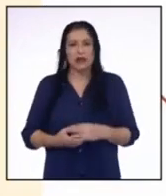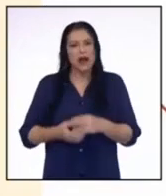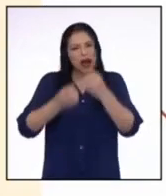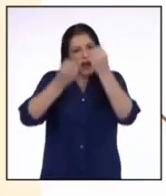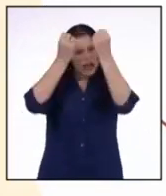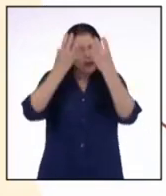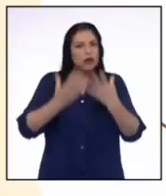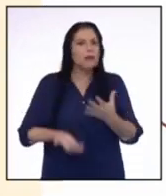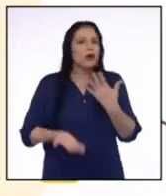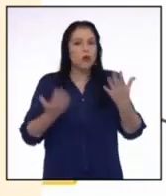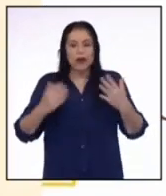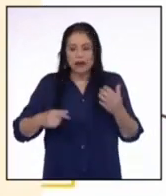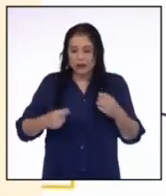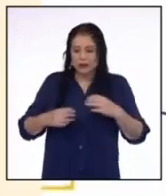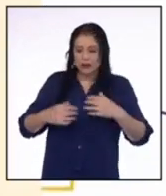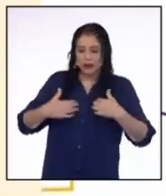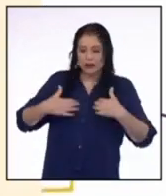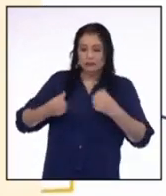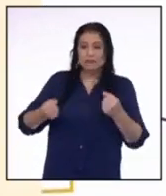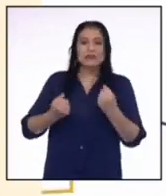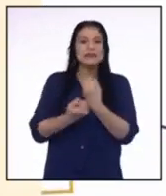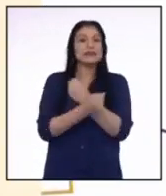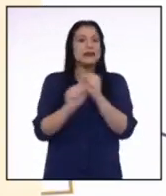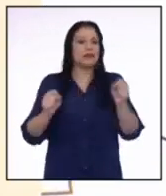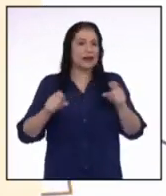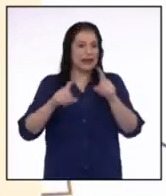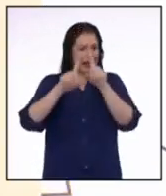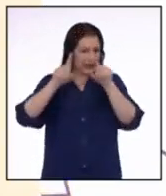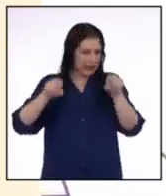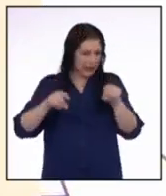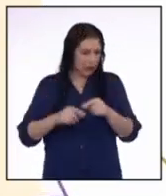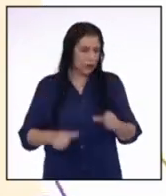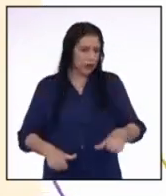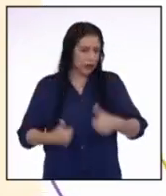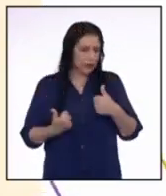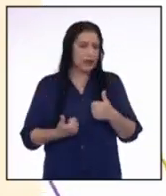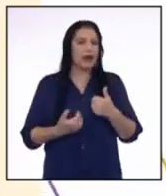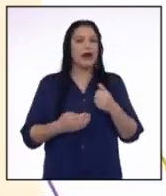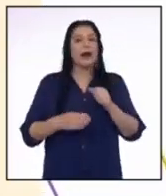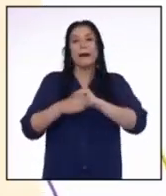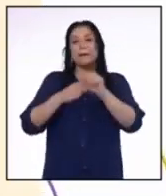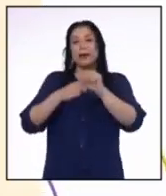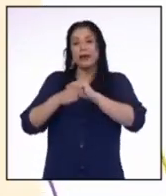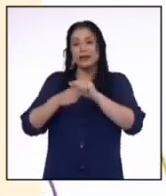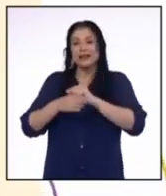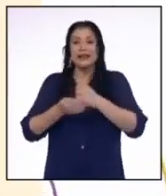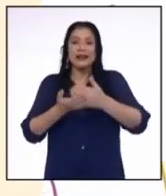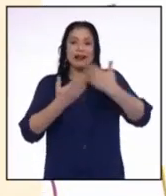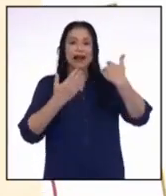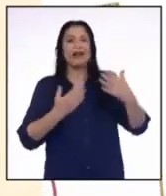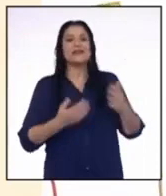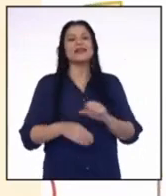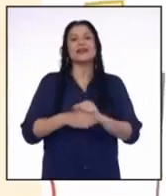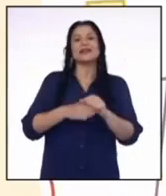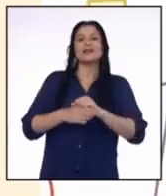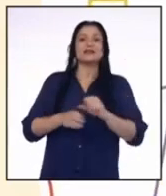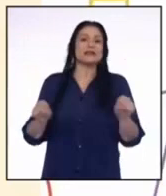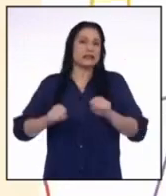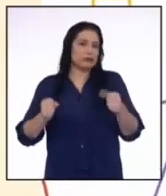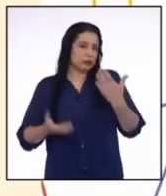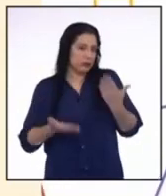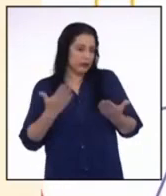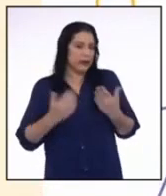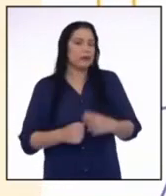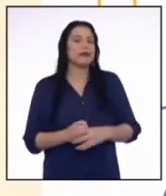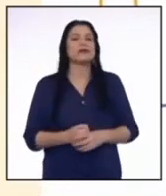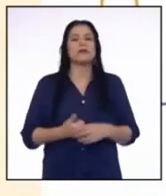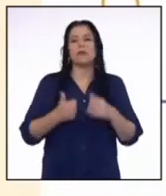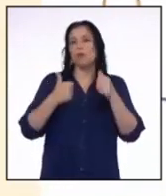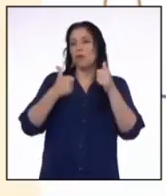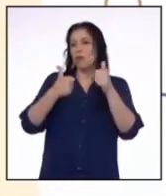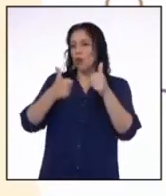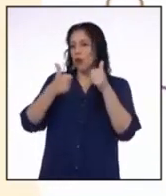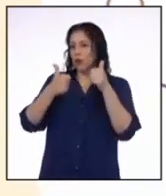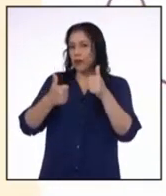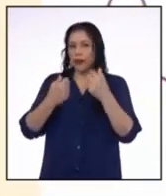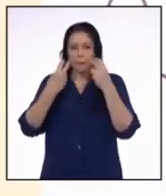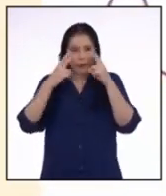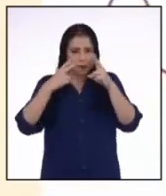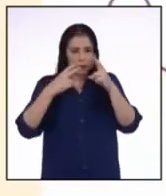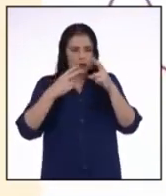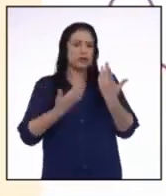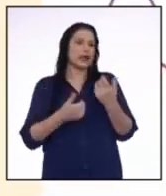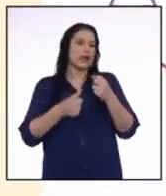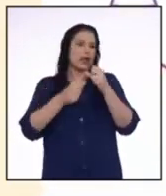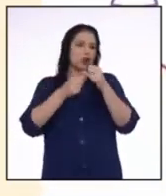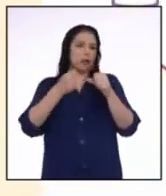Informarnos sobre el triángulo de la vida. Practicar simulacros con toda la familia. Muy bien. Vemos que en el